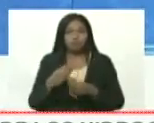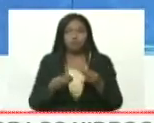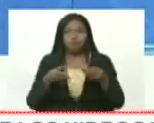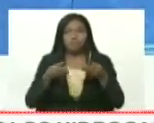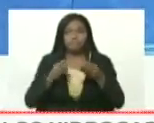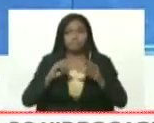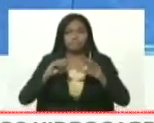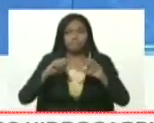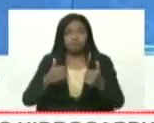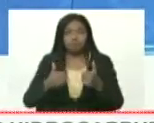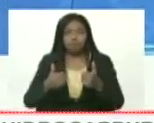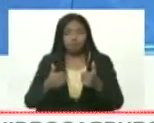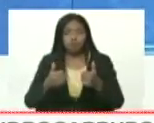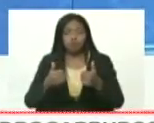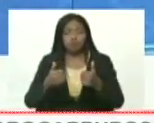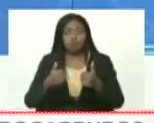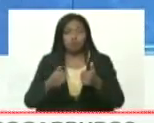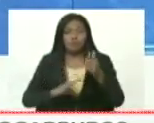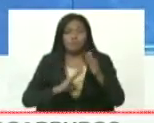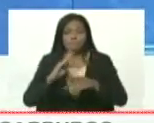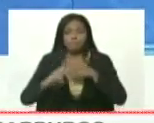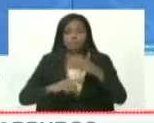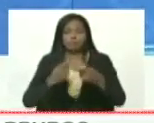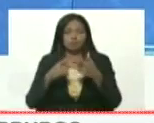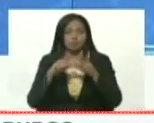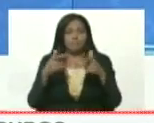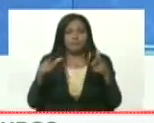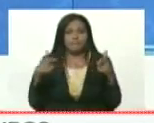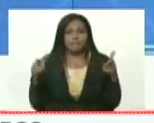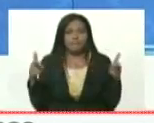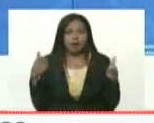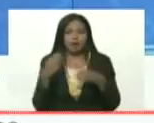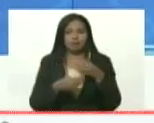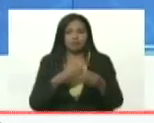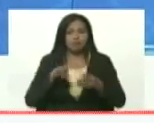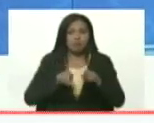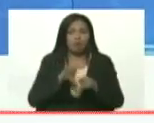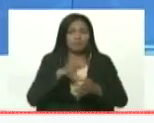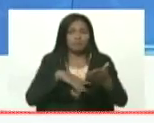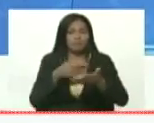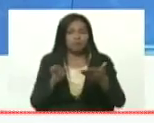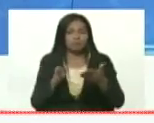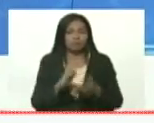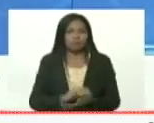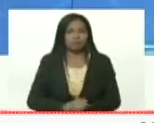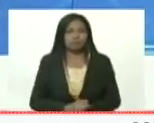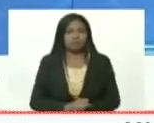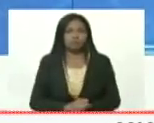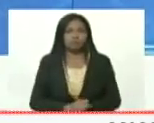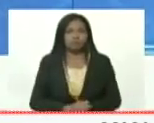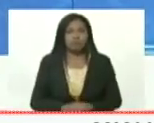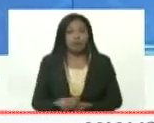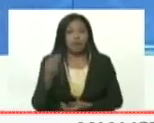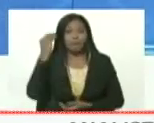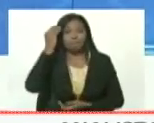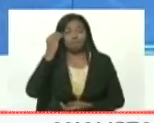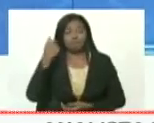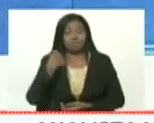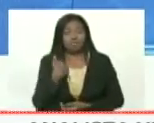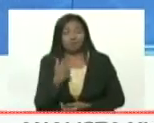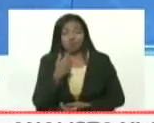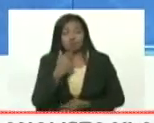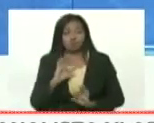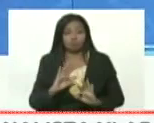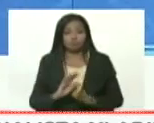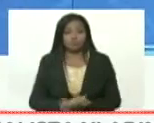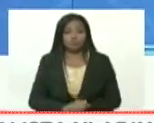nació y que empieza su proceso de expansión, está hecho de matemática. La mente, digo yo, la